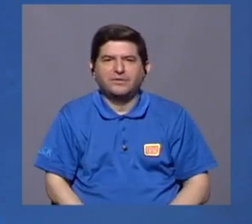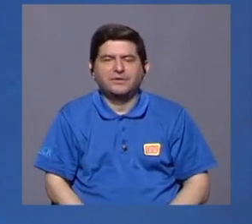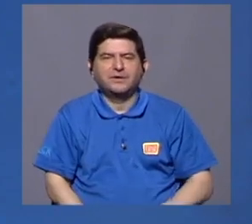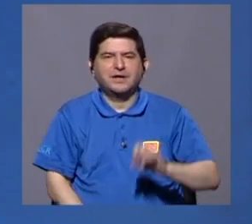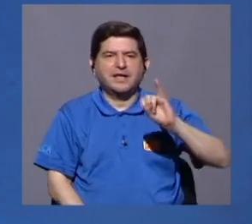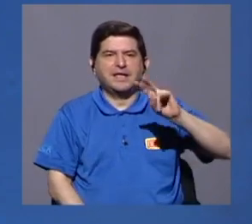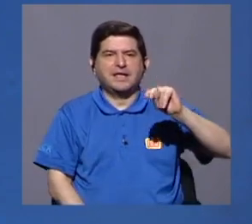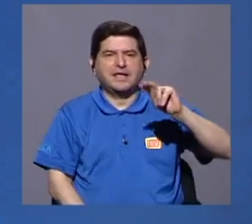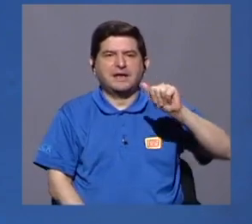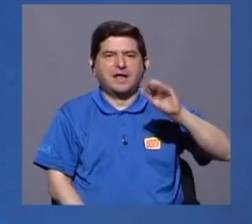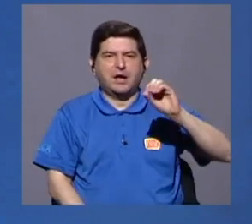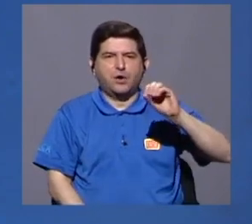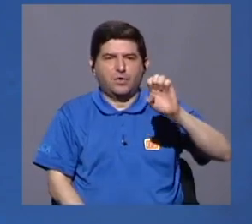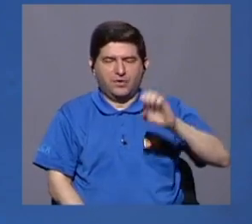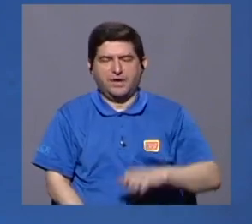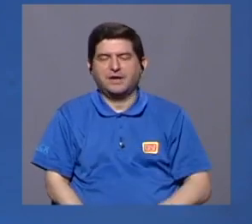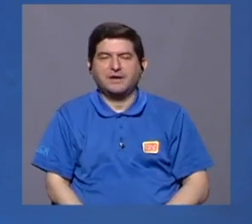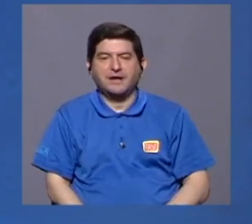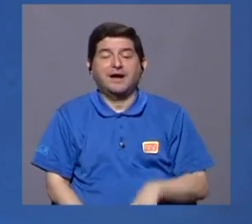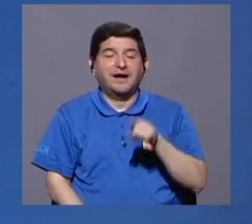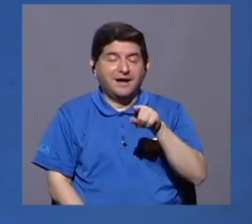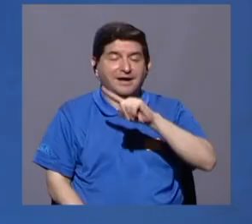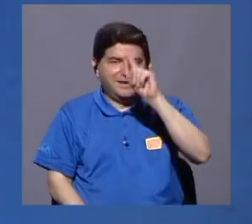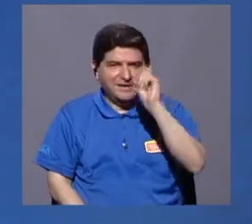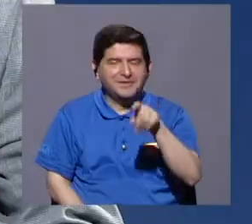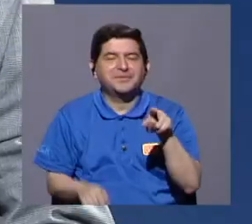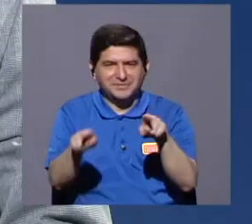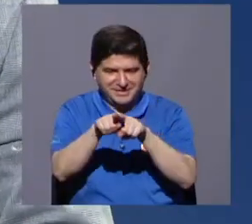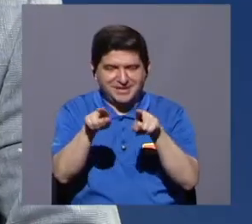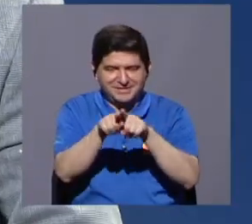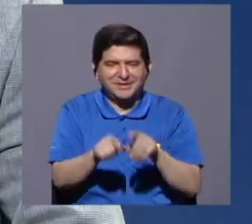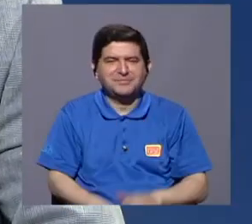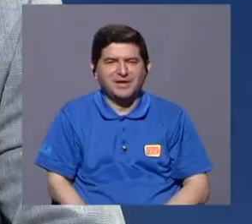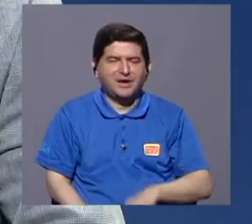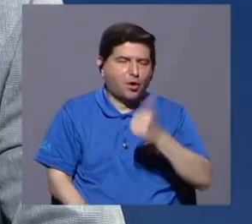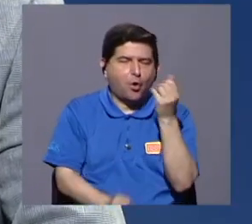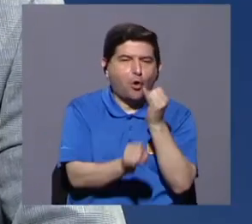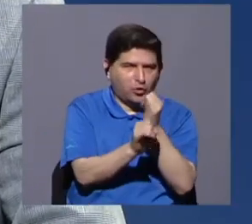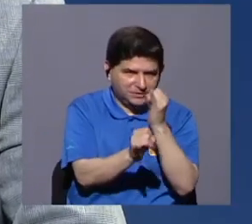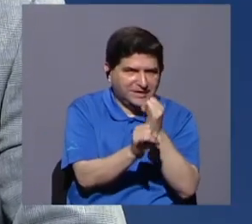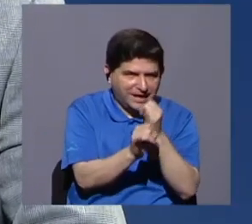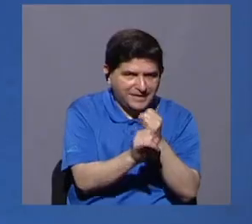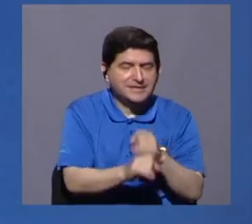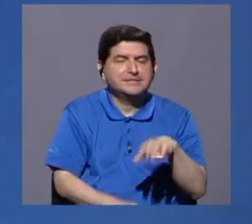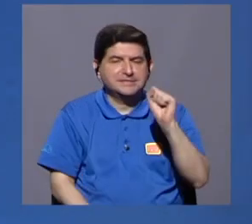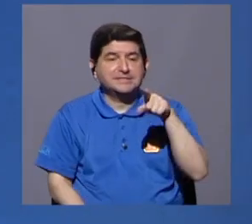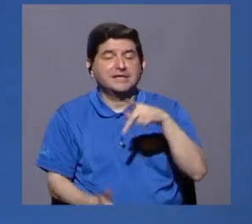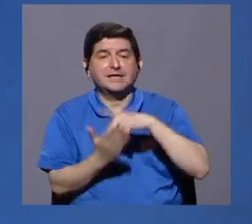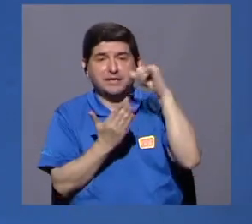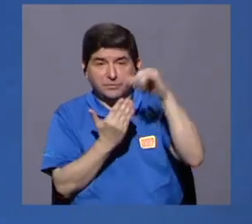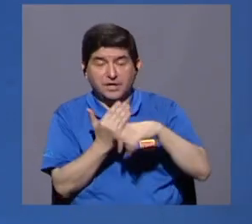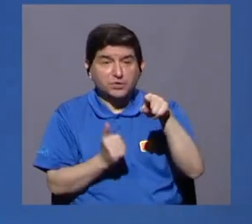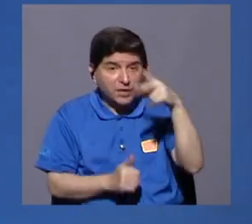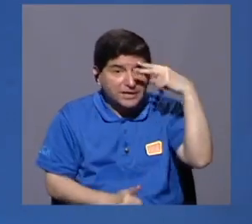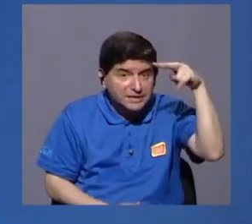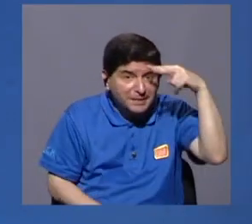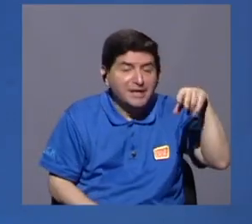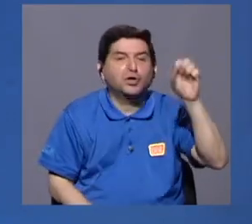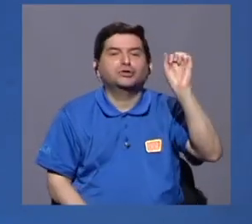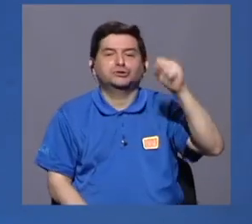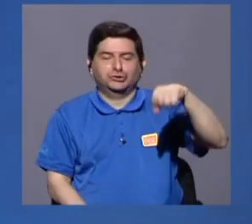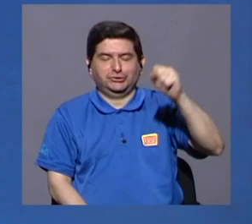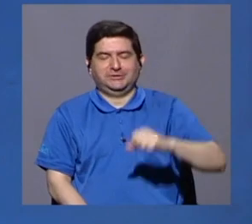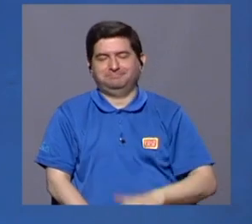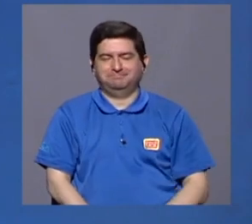inah hoy que es un instituto nacional de estudios figurar porque también las instituciones exactamente y este proyecto y méjico de méxico